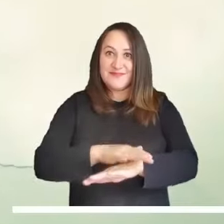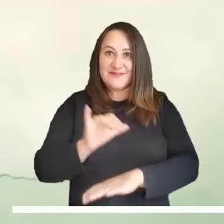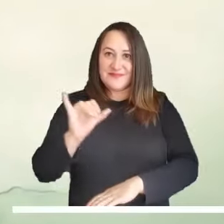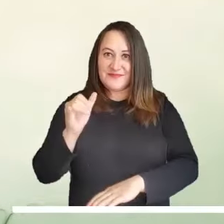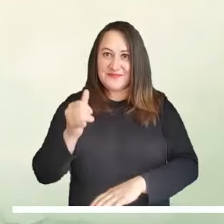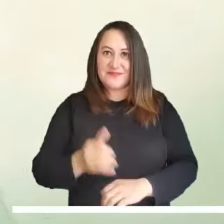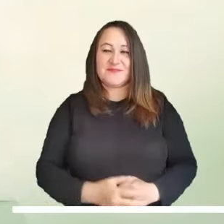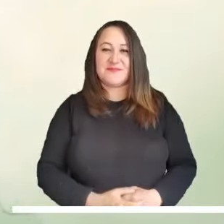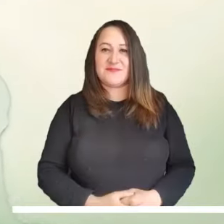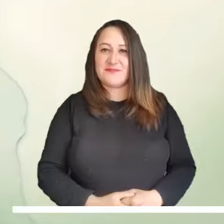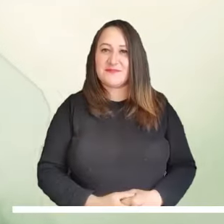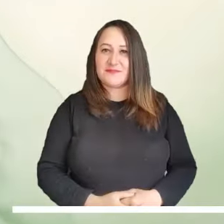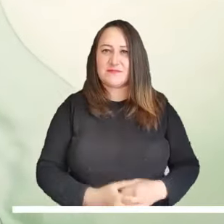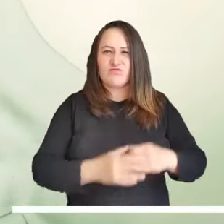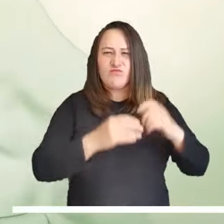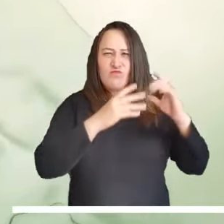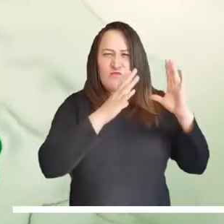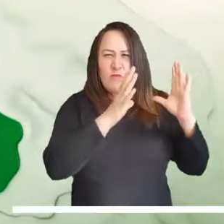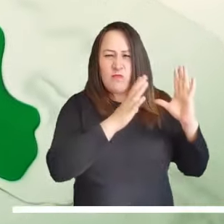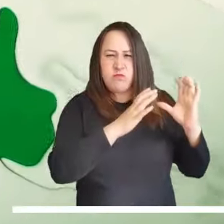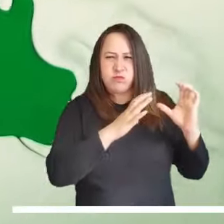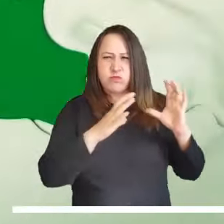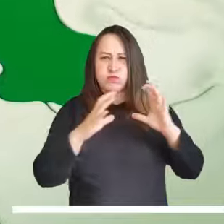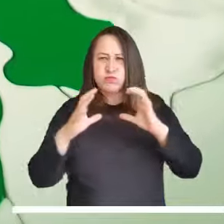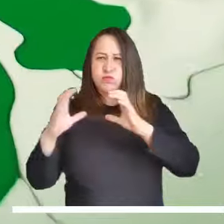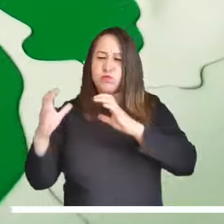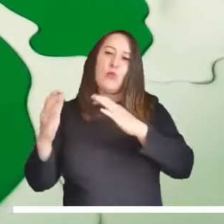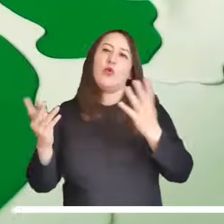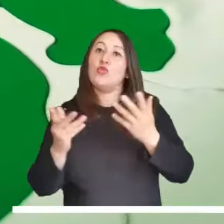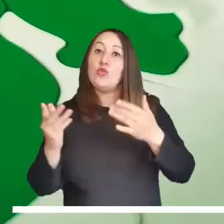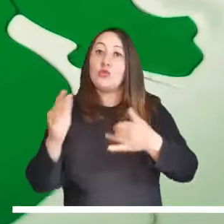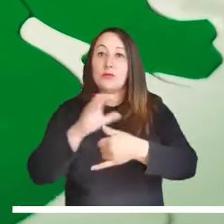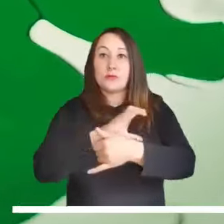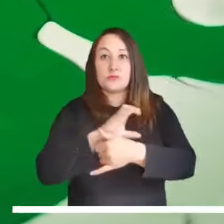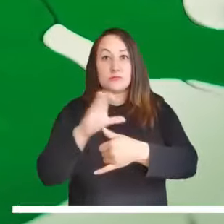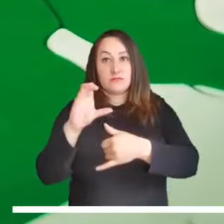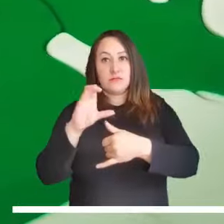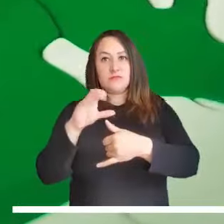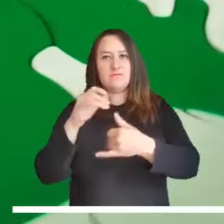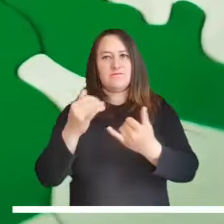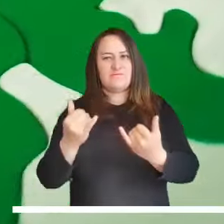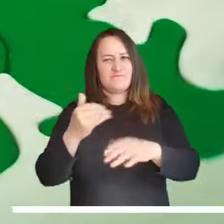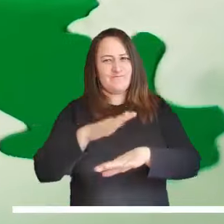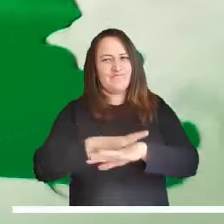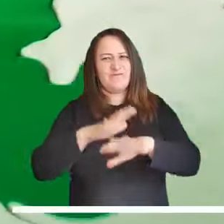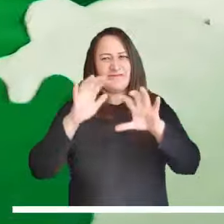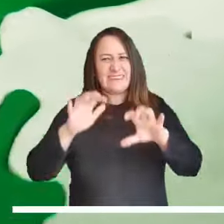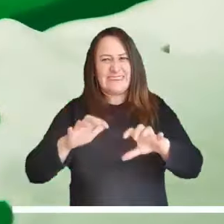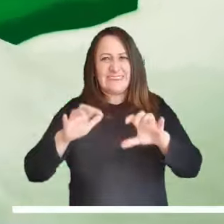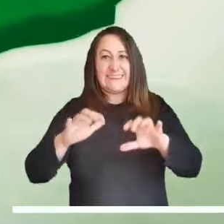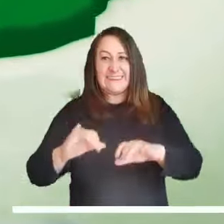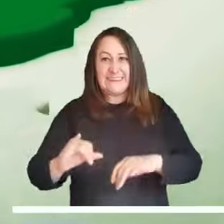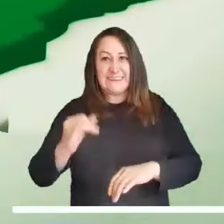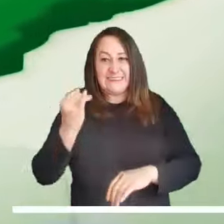fuertes nubarrones que se postran sobre el Caribe colombiano provocarán una tarde pasada por agua.